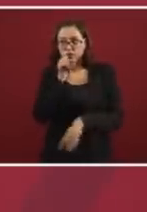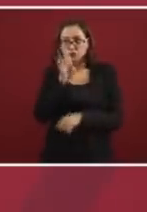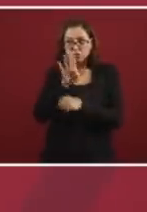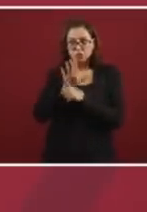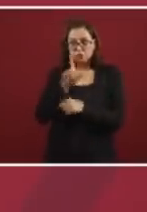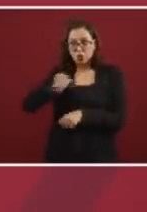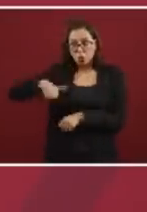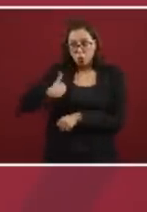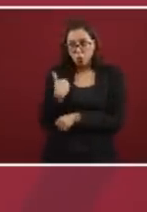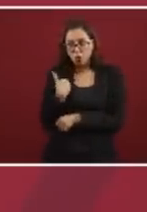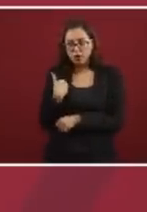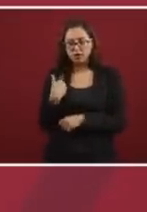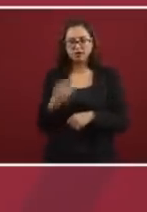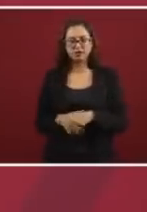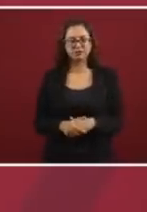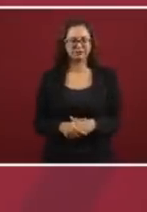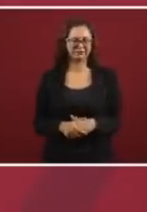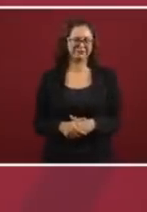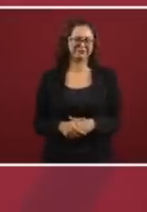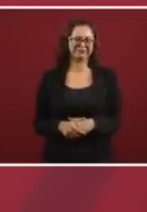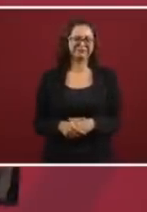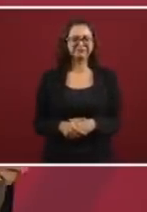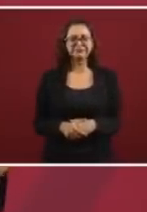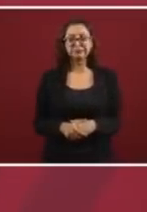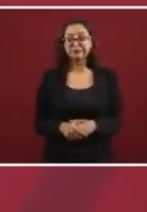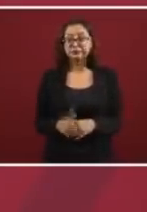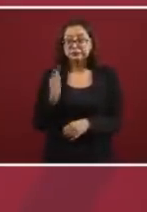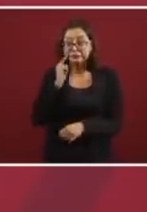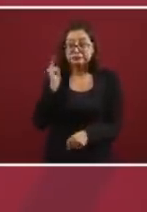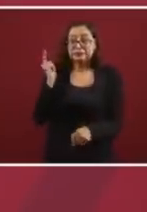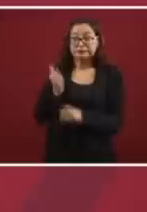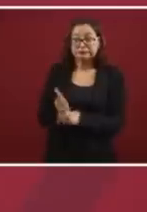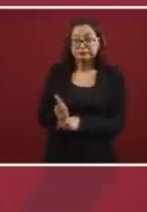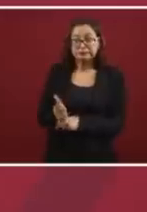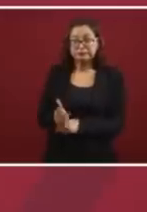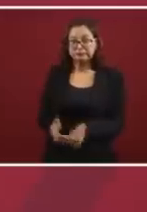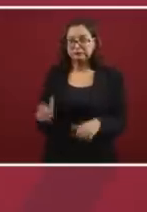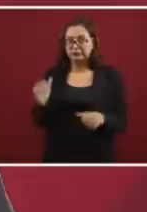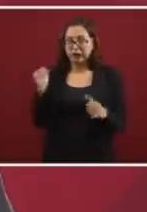guárdala no nos vayan a cachar